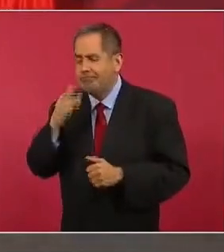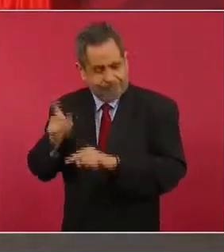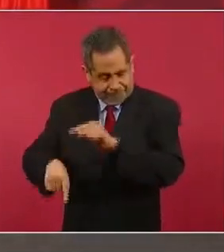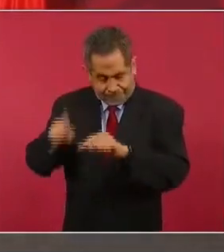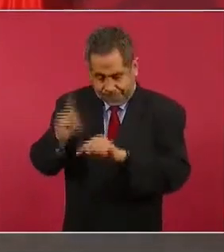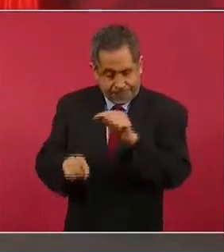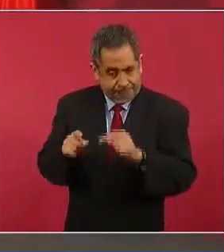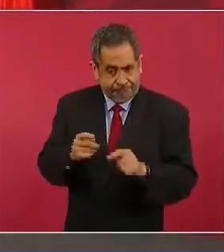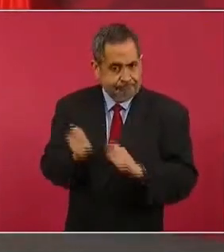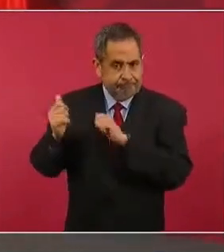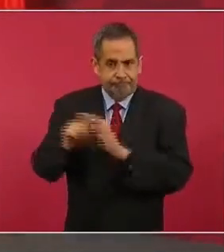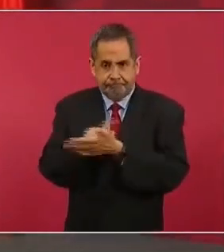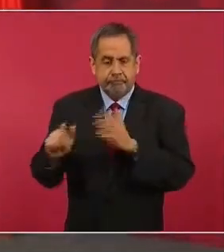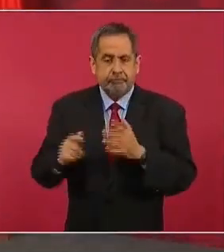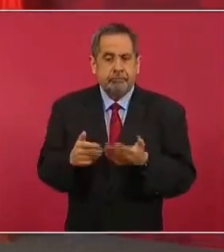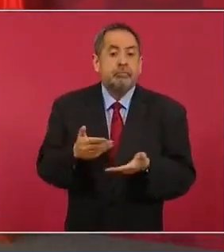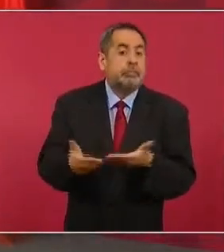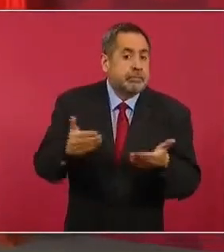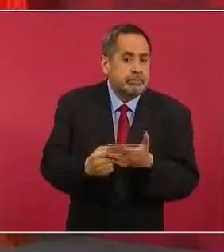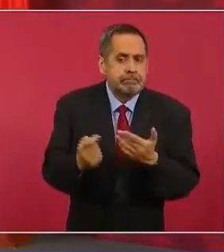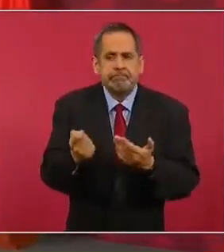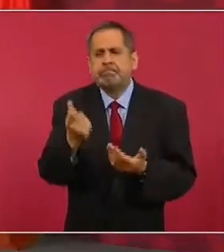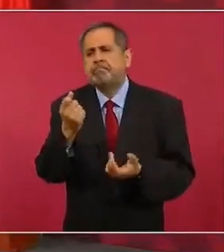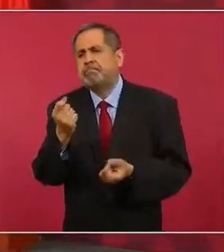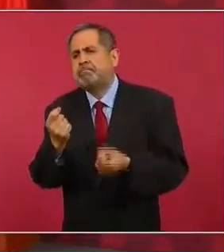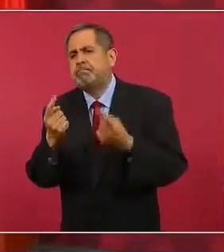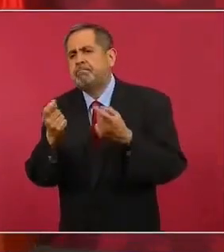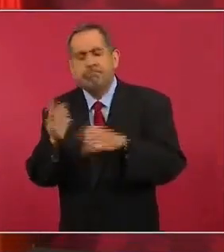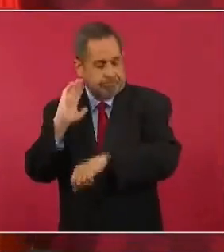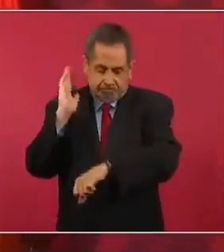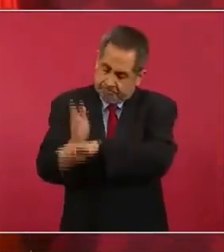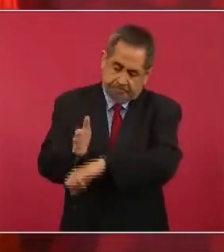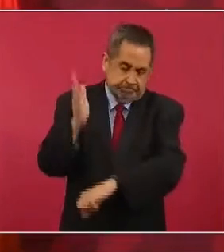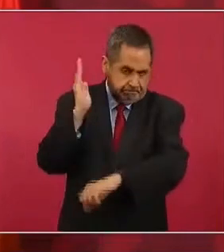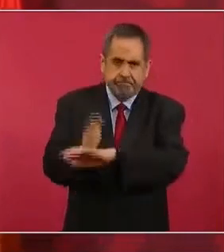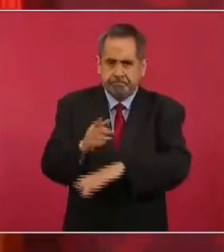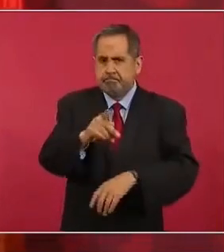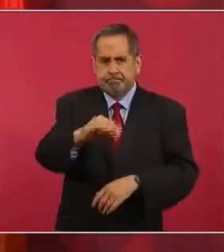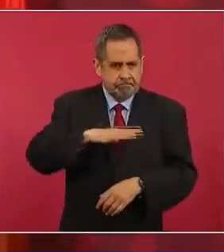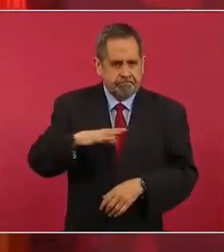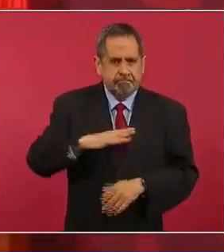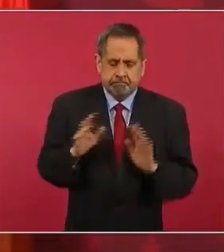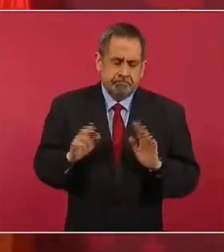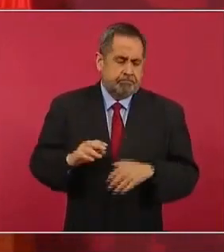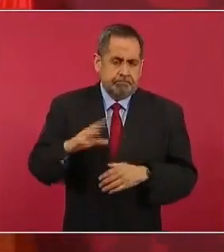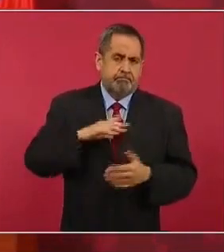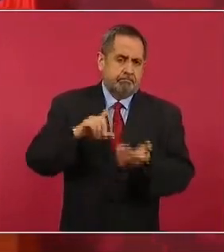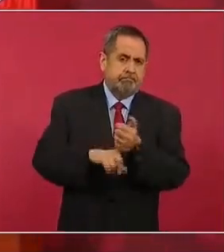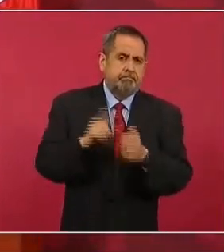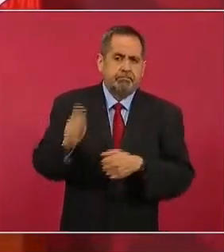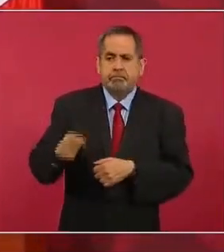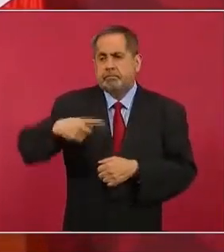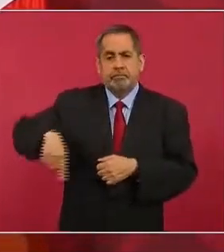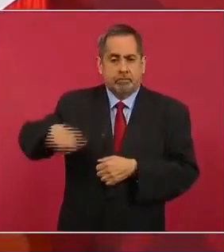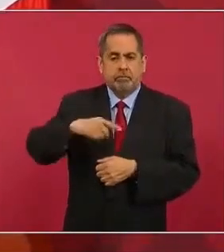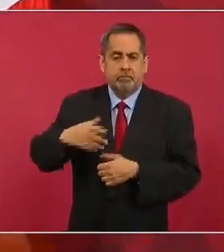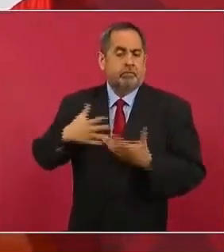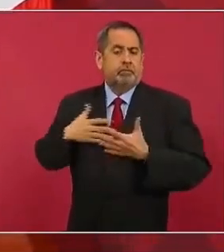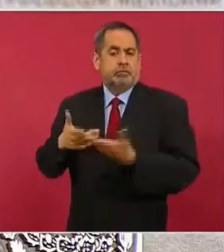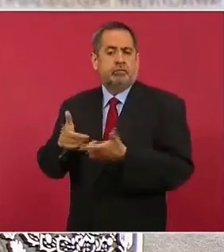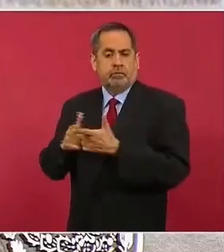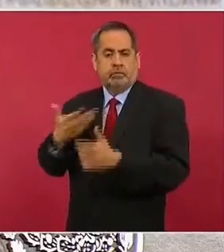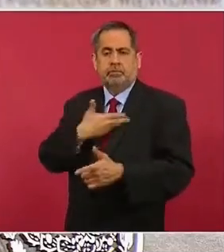Son mínimos y se castigan en lo que es el Poder Ejecutivo. Y vamos